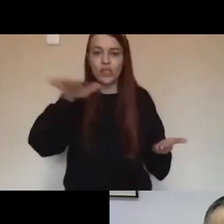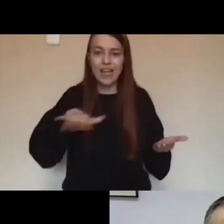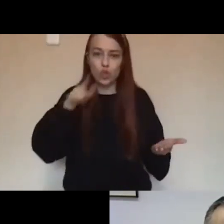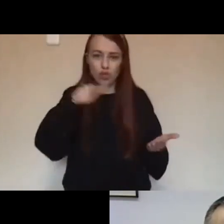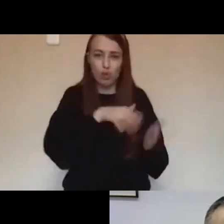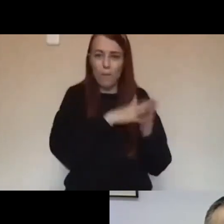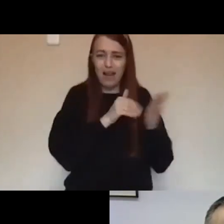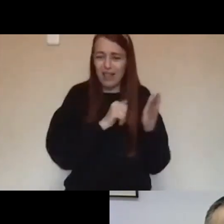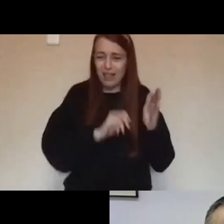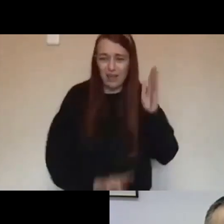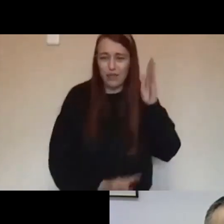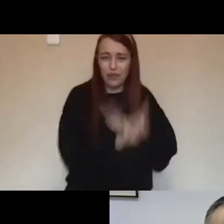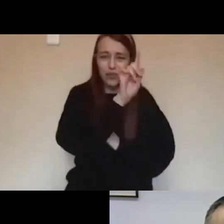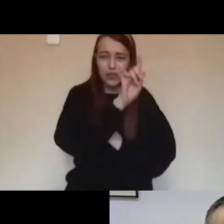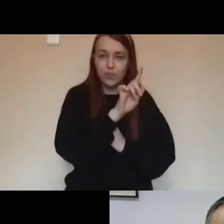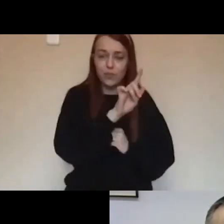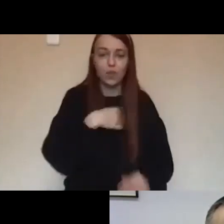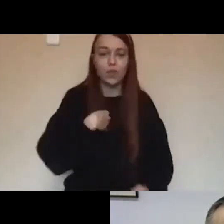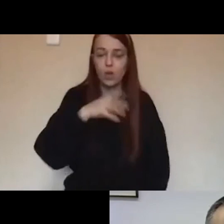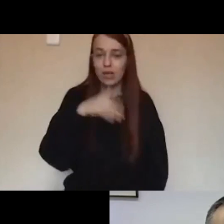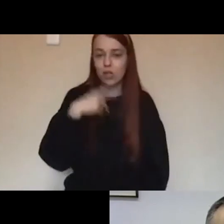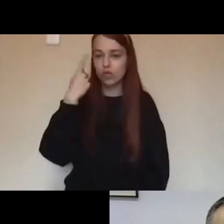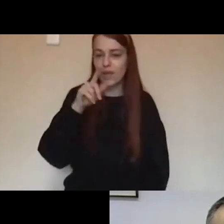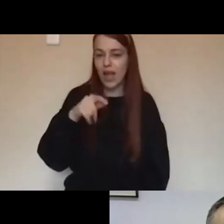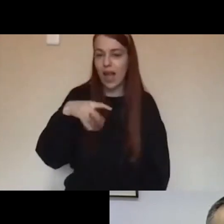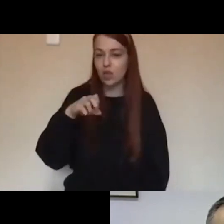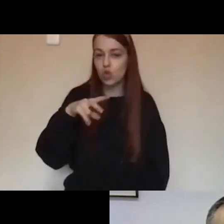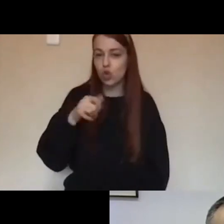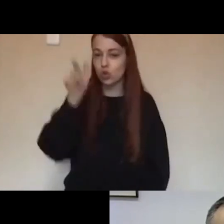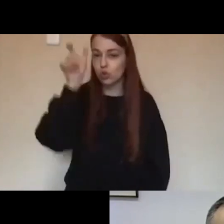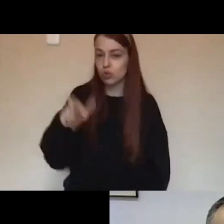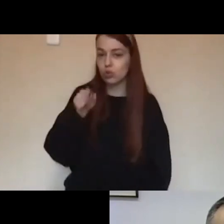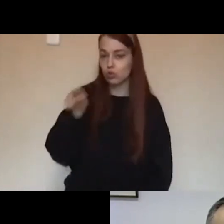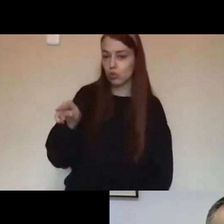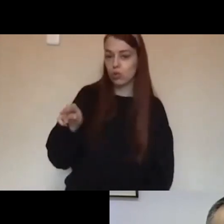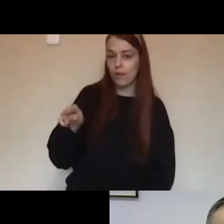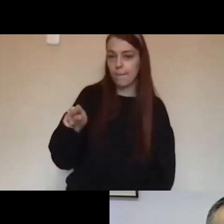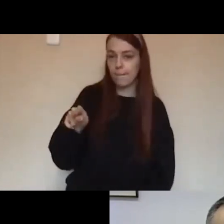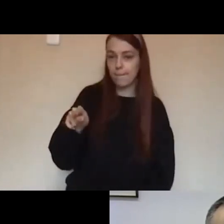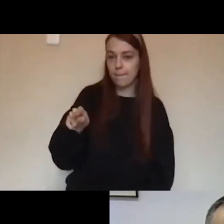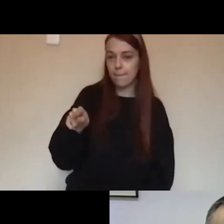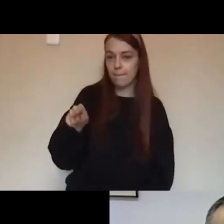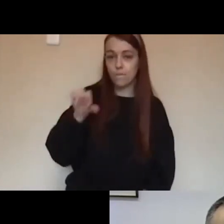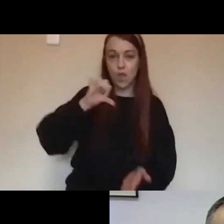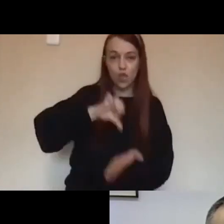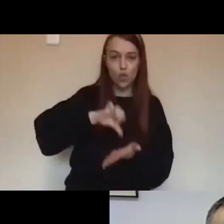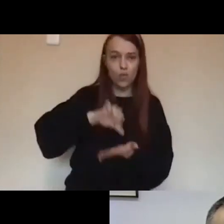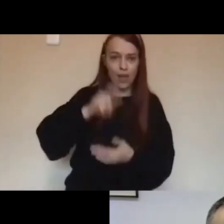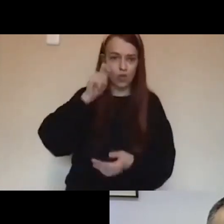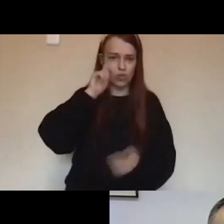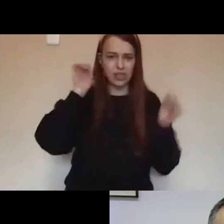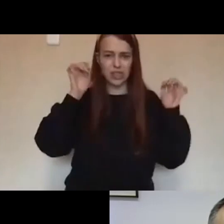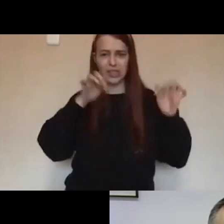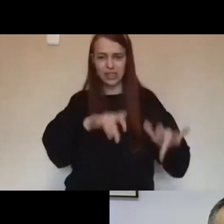obtener, pues me gustaría saber cómo has conseguido desde una ciudad tan turística